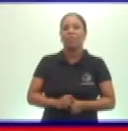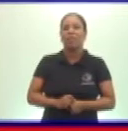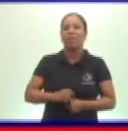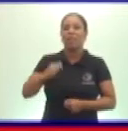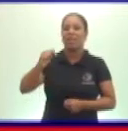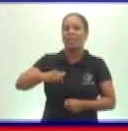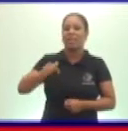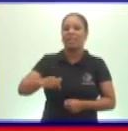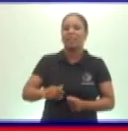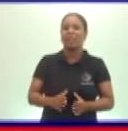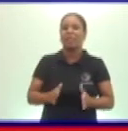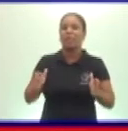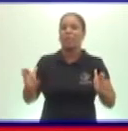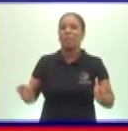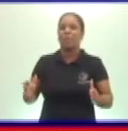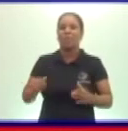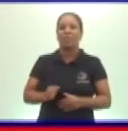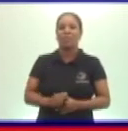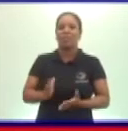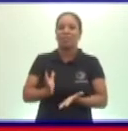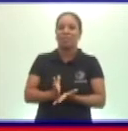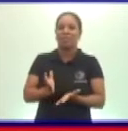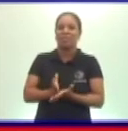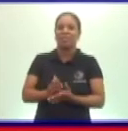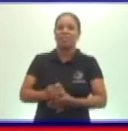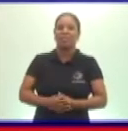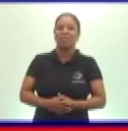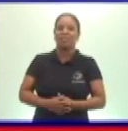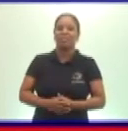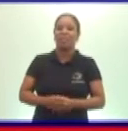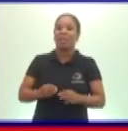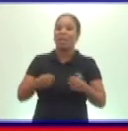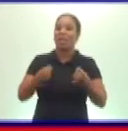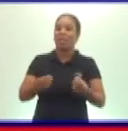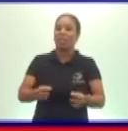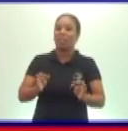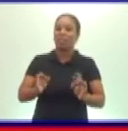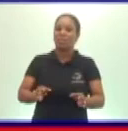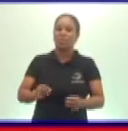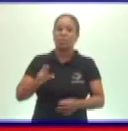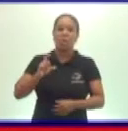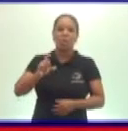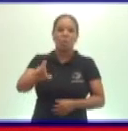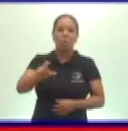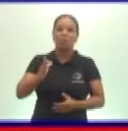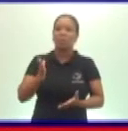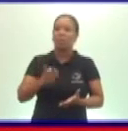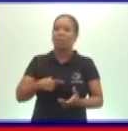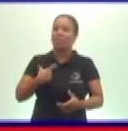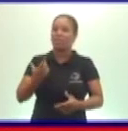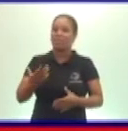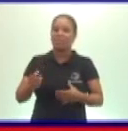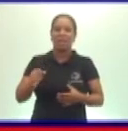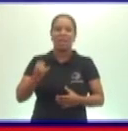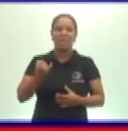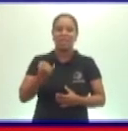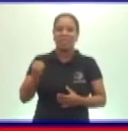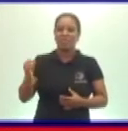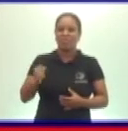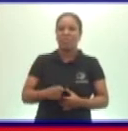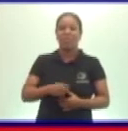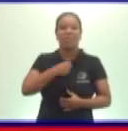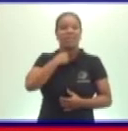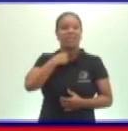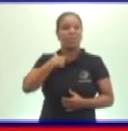esta parte de la clase, dejándole siempre una última actividad independiente, que es